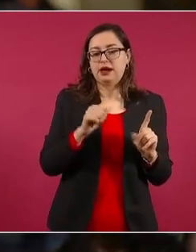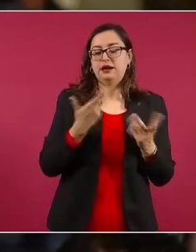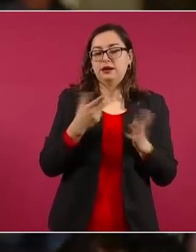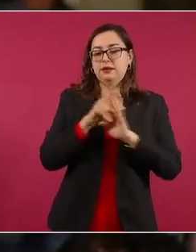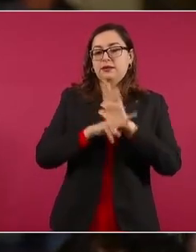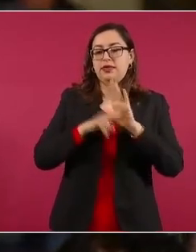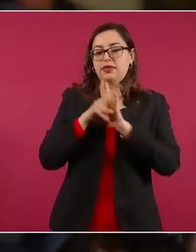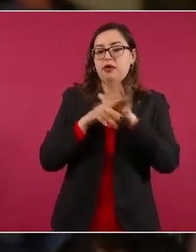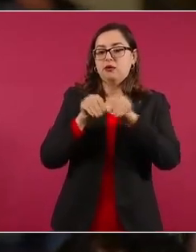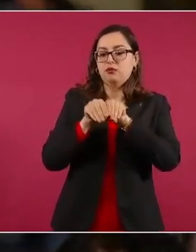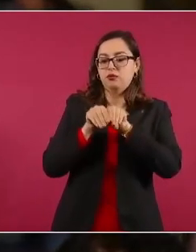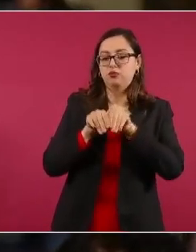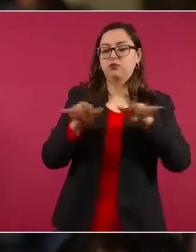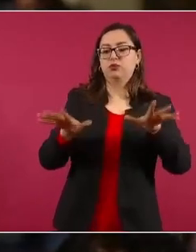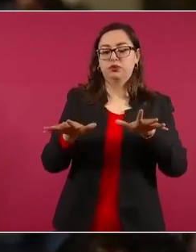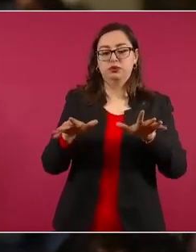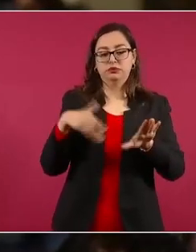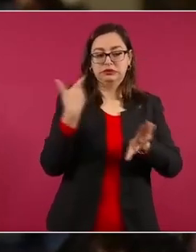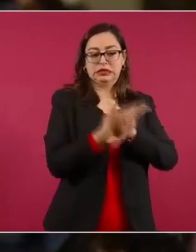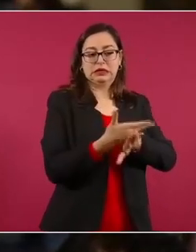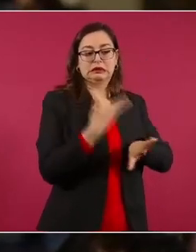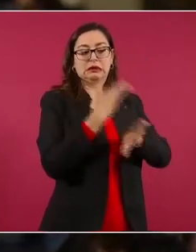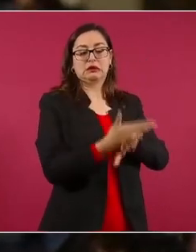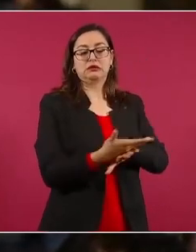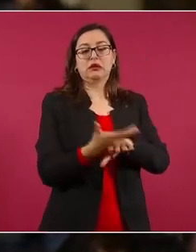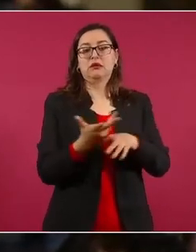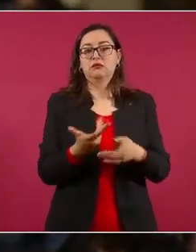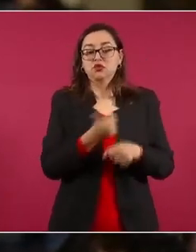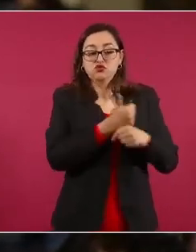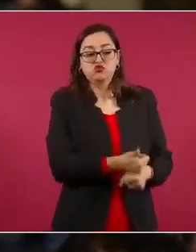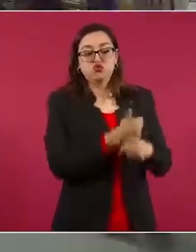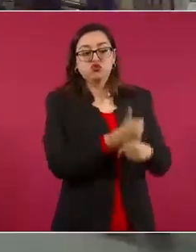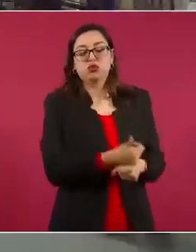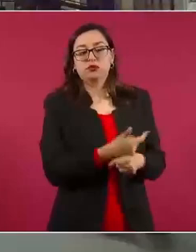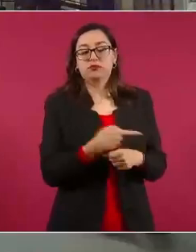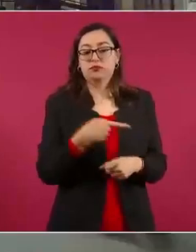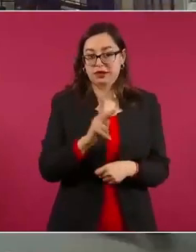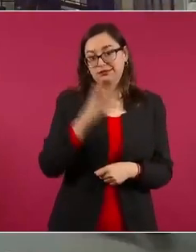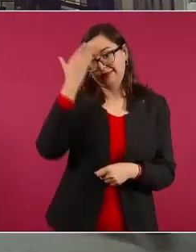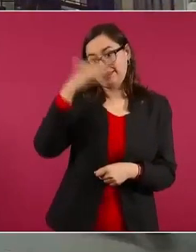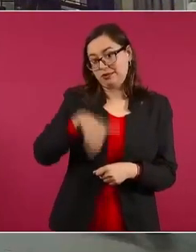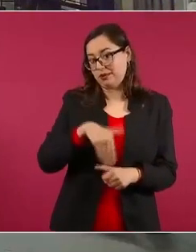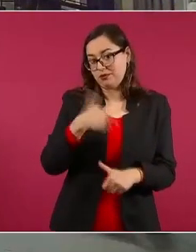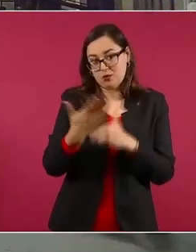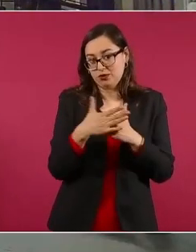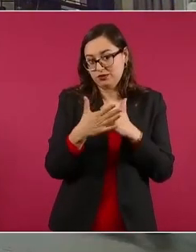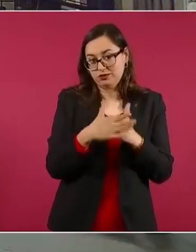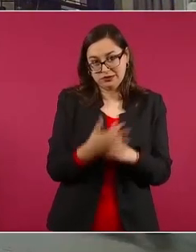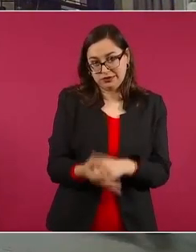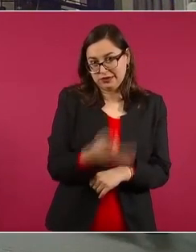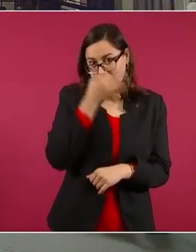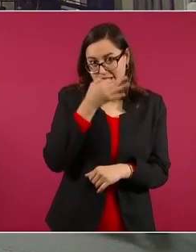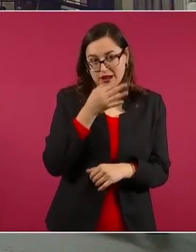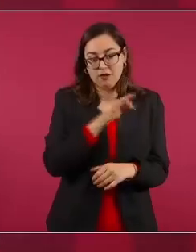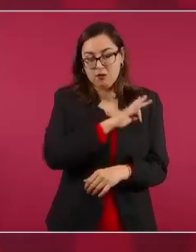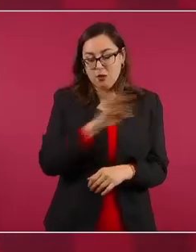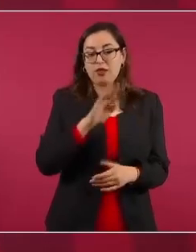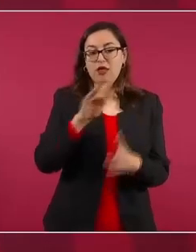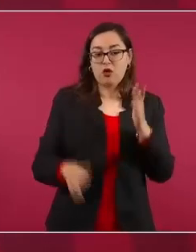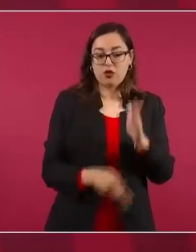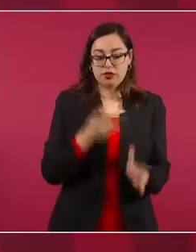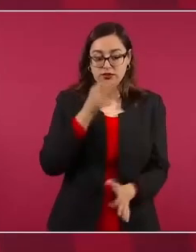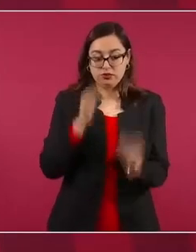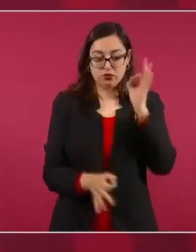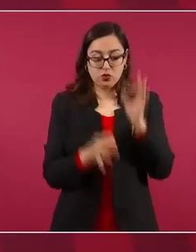política a sabiendas de que eventualmente podría pues llegar el proceso que se había pausado. Bueno,